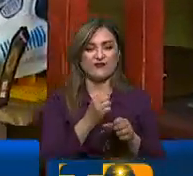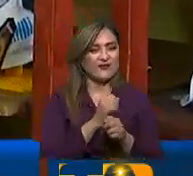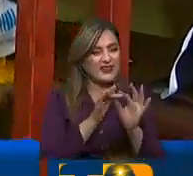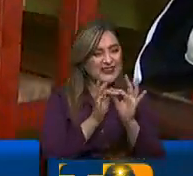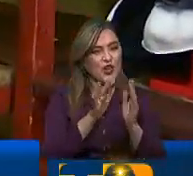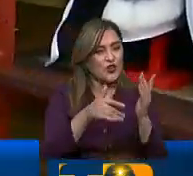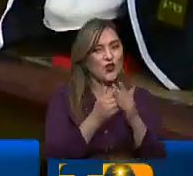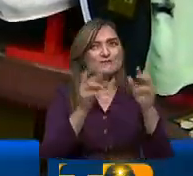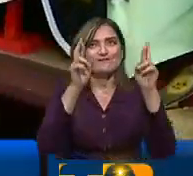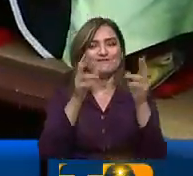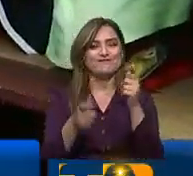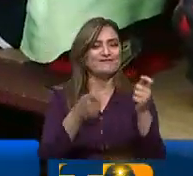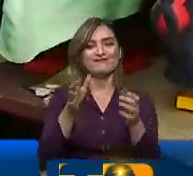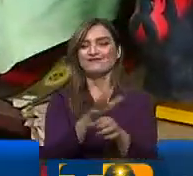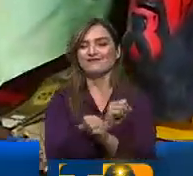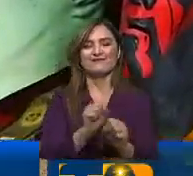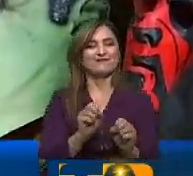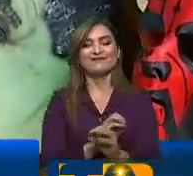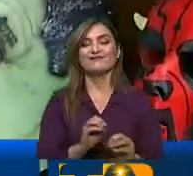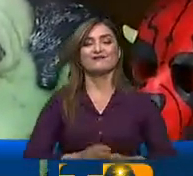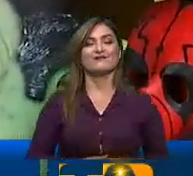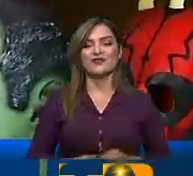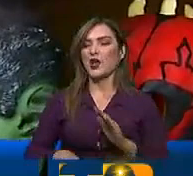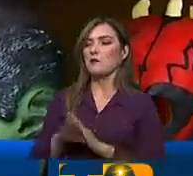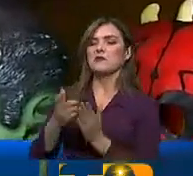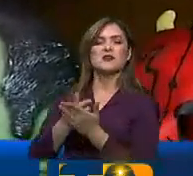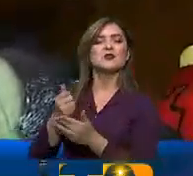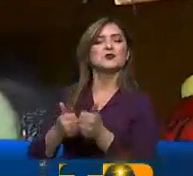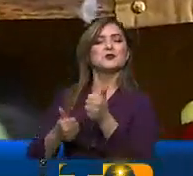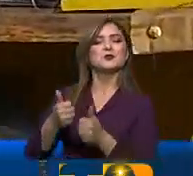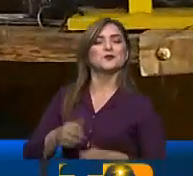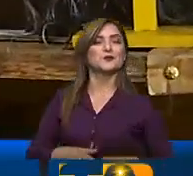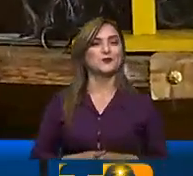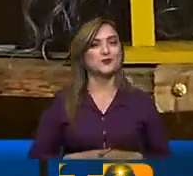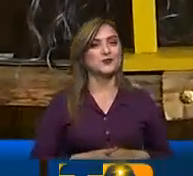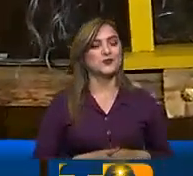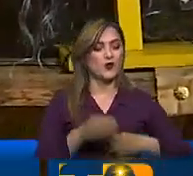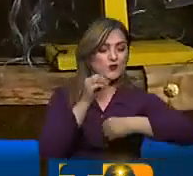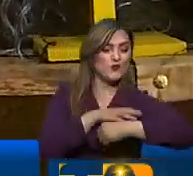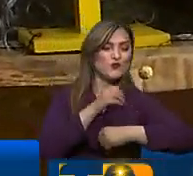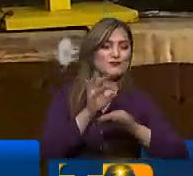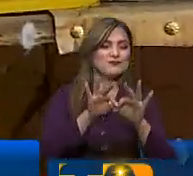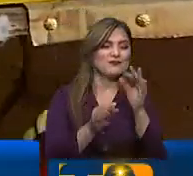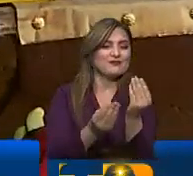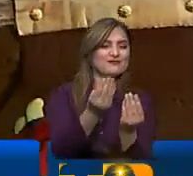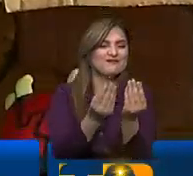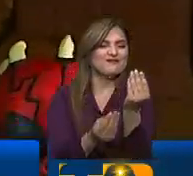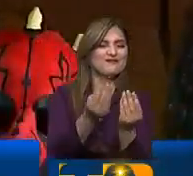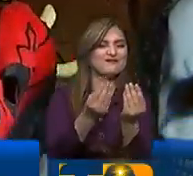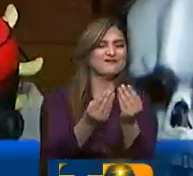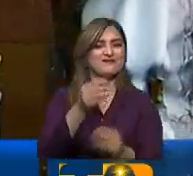en este año, ¿no? Coménteme, ¿cuál es el personaje más vendido hasta el momento? Bueno, para hacer los monigotes y quemarles,